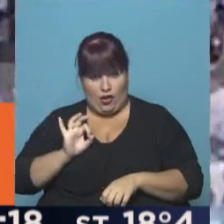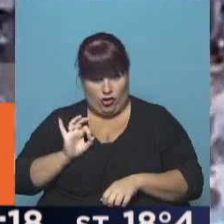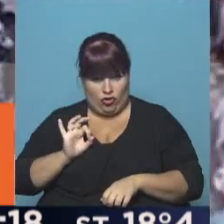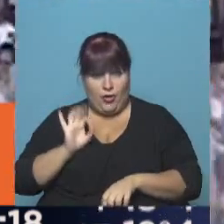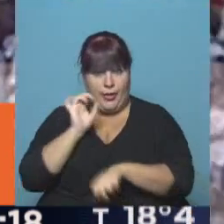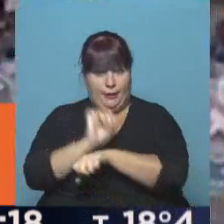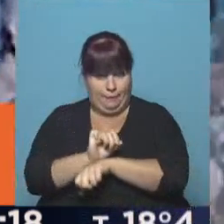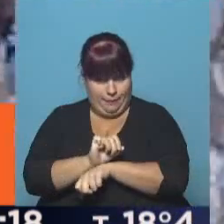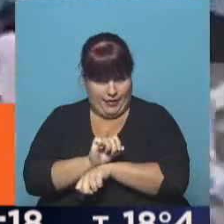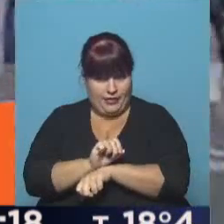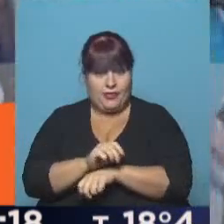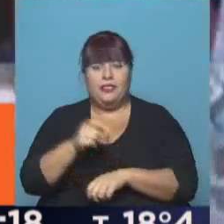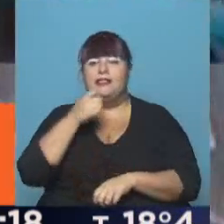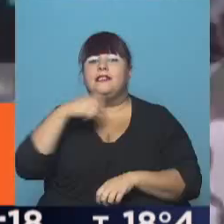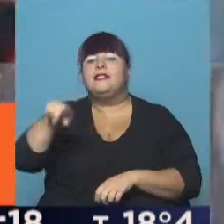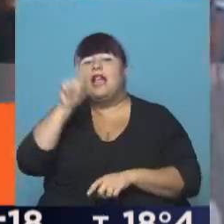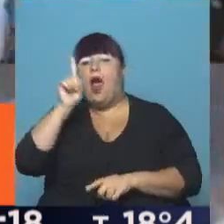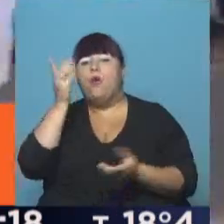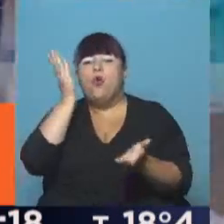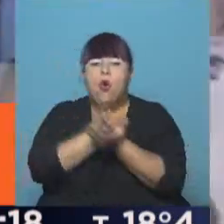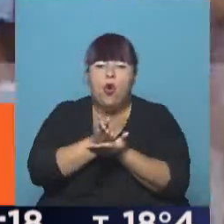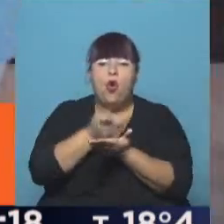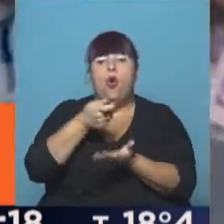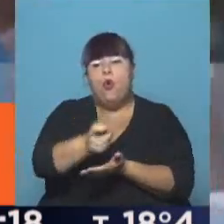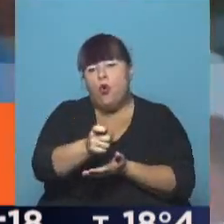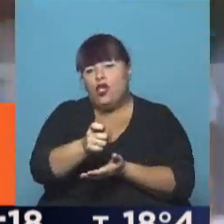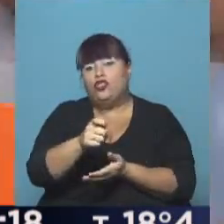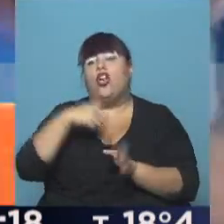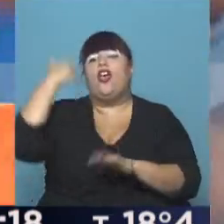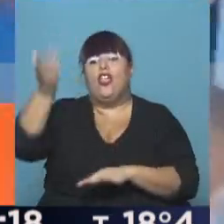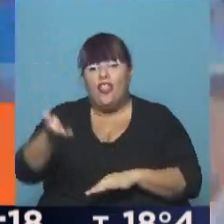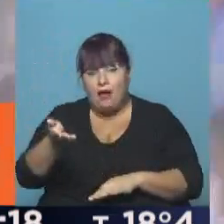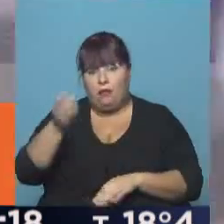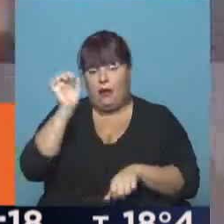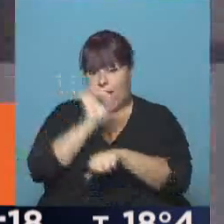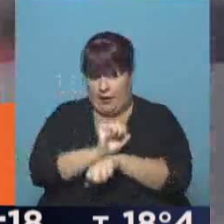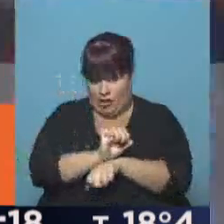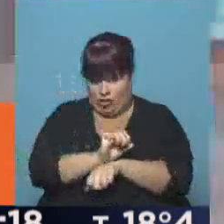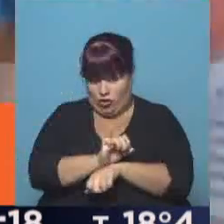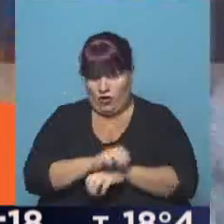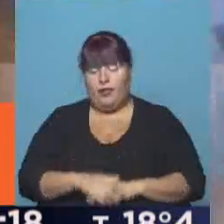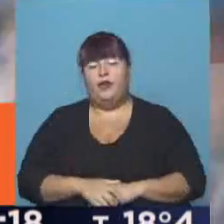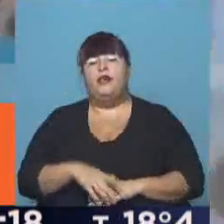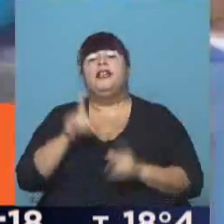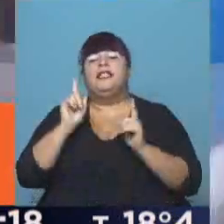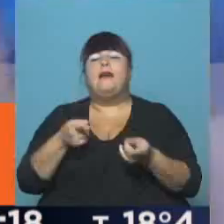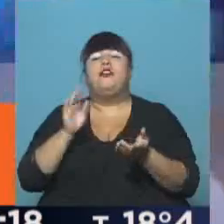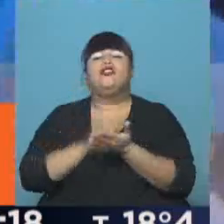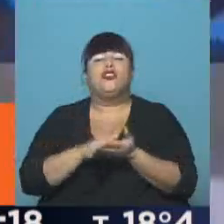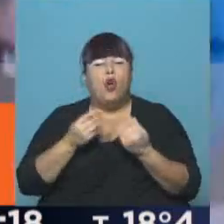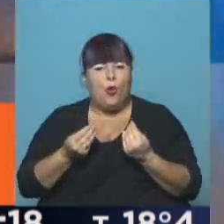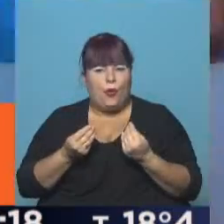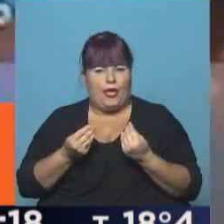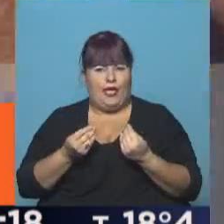de prisión para quienes sean juzgados y posteriormente condenados tiene que ver también esto con